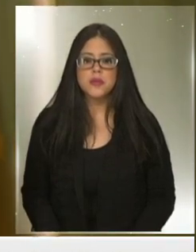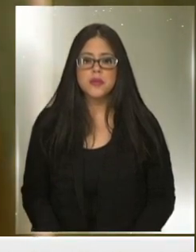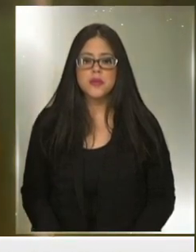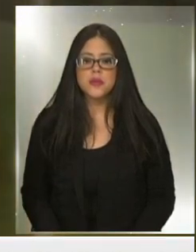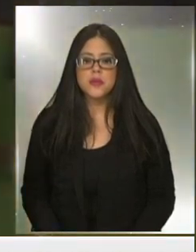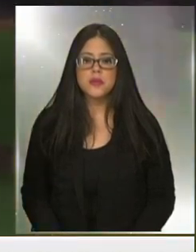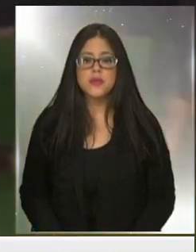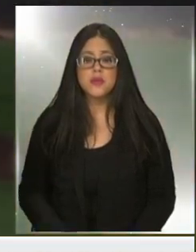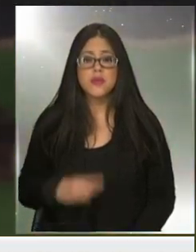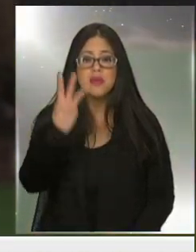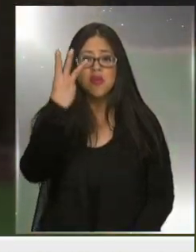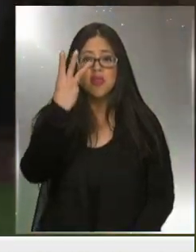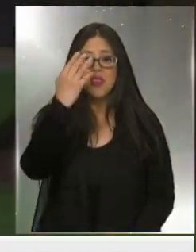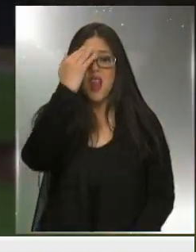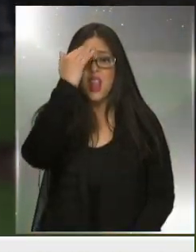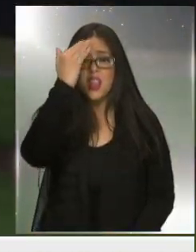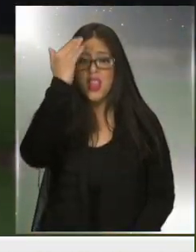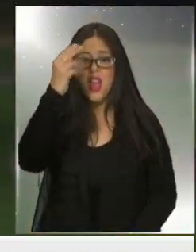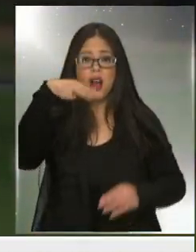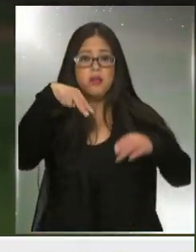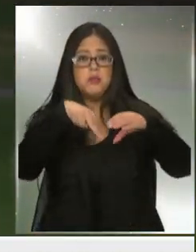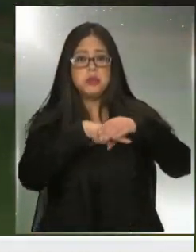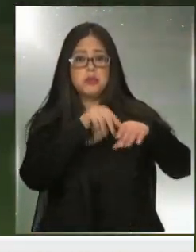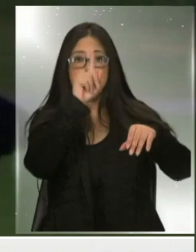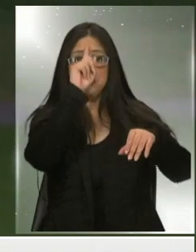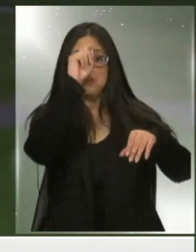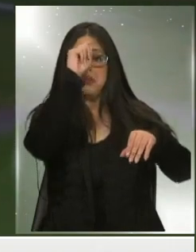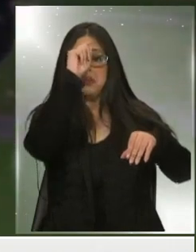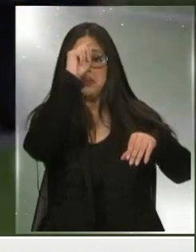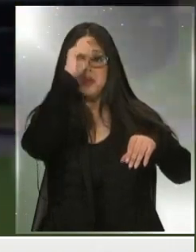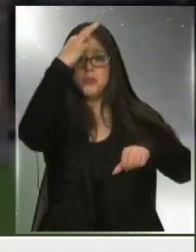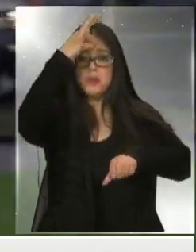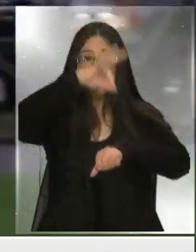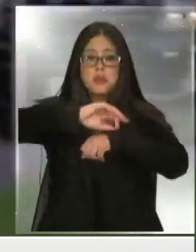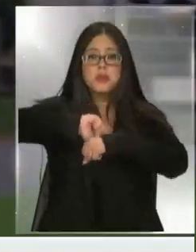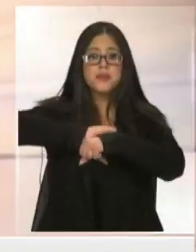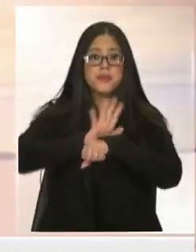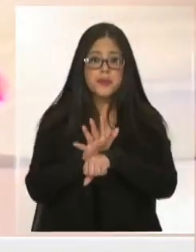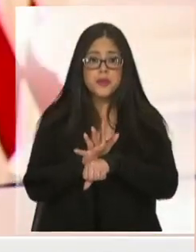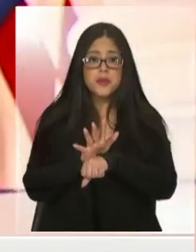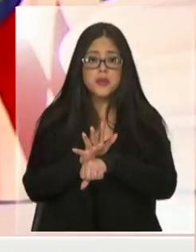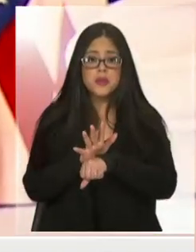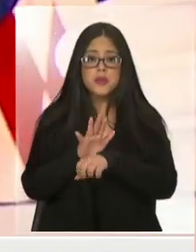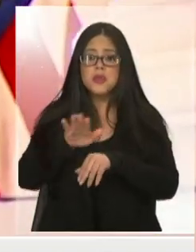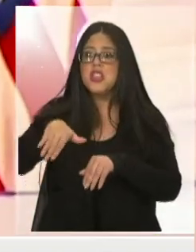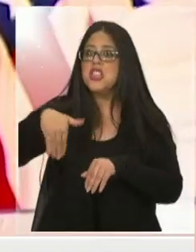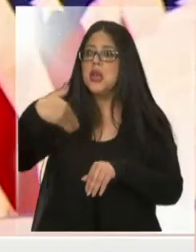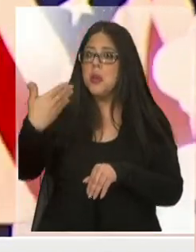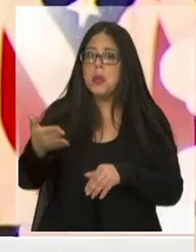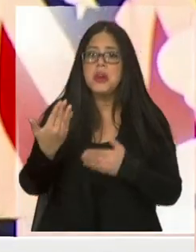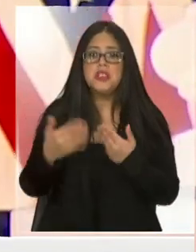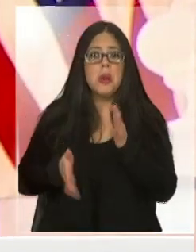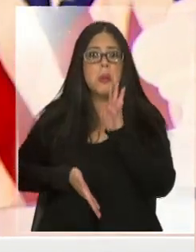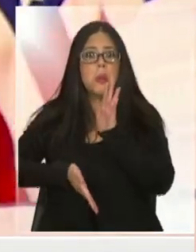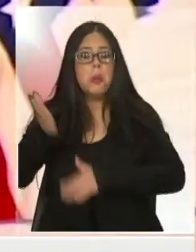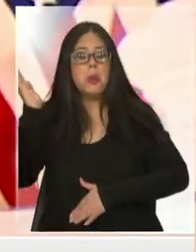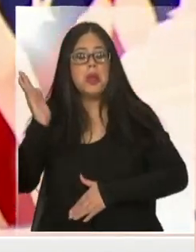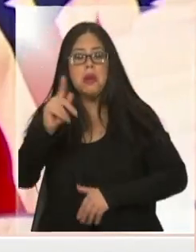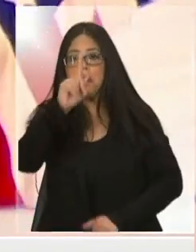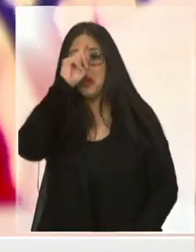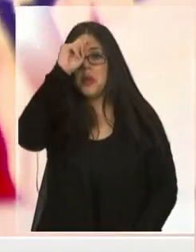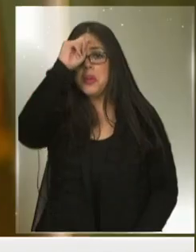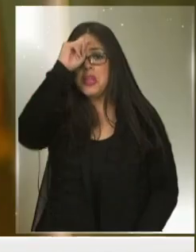Tras solo tres días de haber sido internado por COVID-19 y a solo minutos de haber dejado el hospital, el presidente de Estados Unidos, Donald